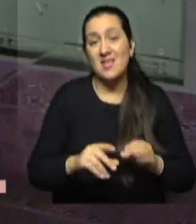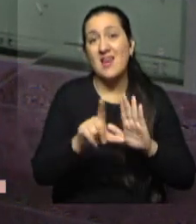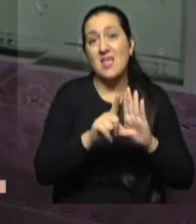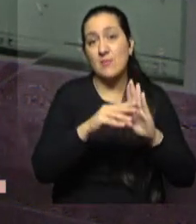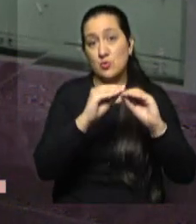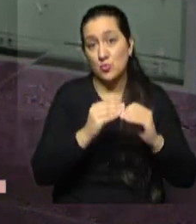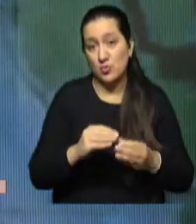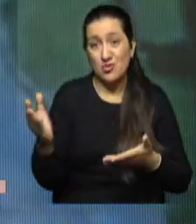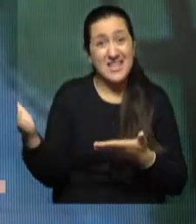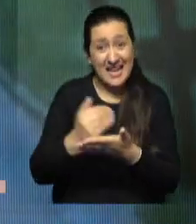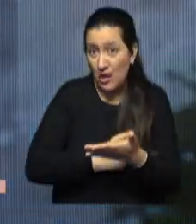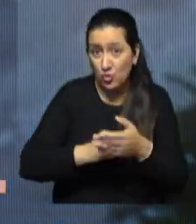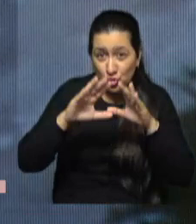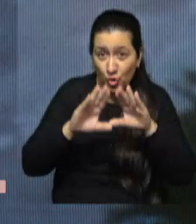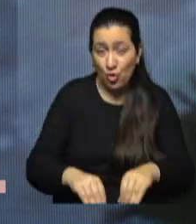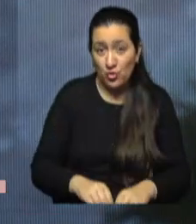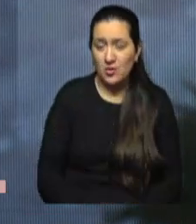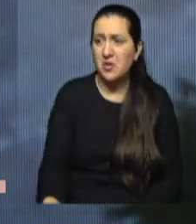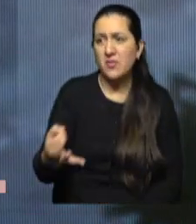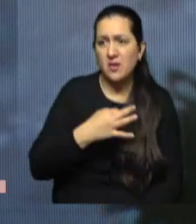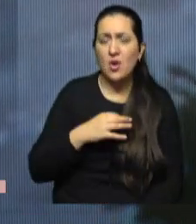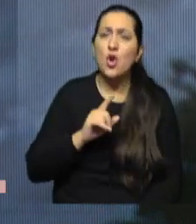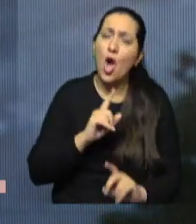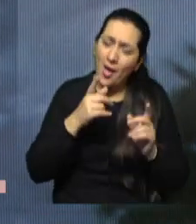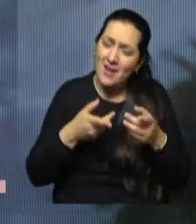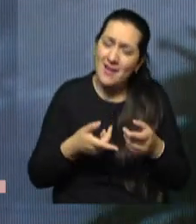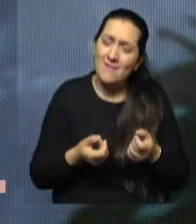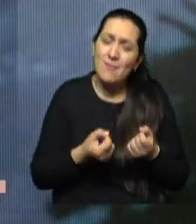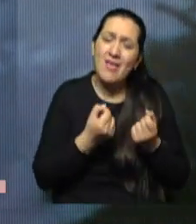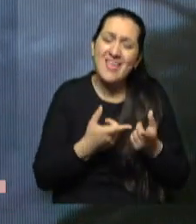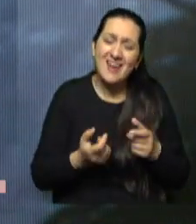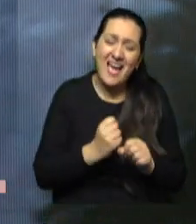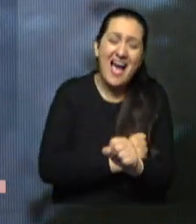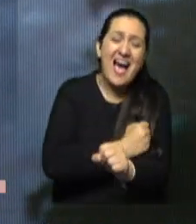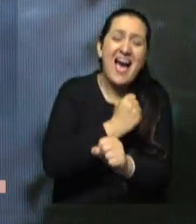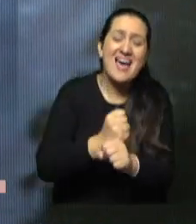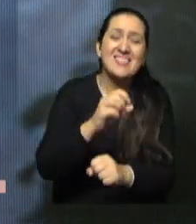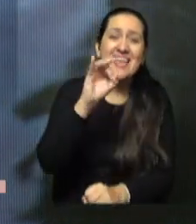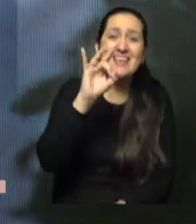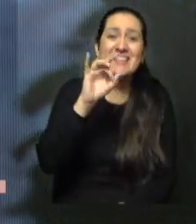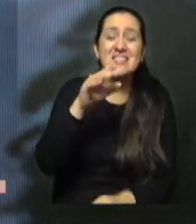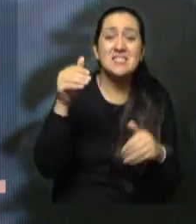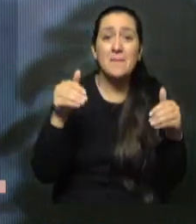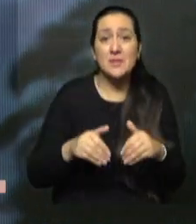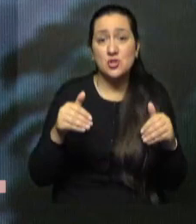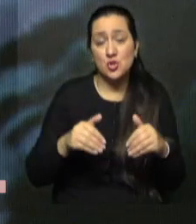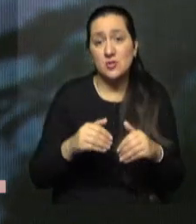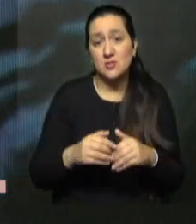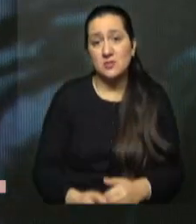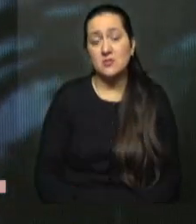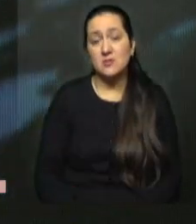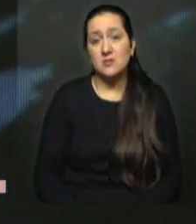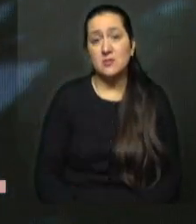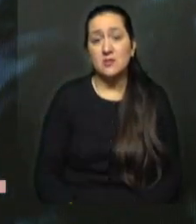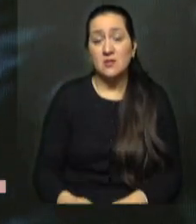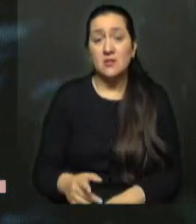presupuesto todo y nos dijeron No pero les vamos a dar hasta 15 millones hasta nos pusieron el techo pero no el